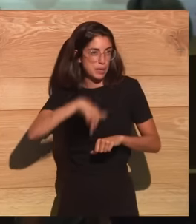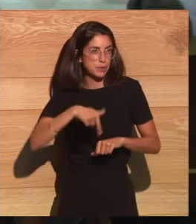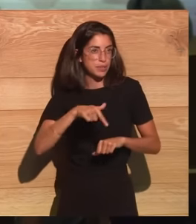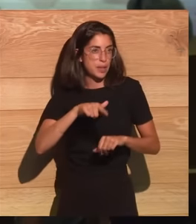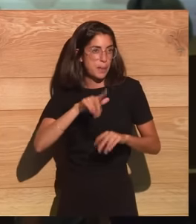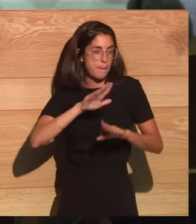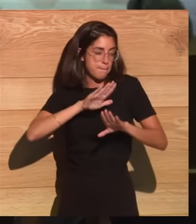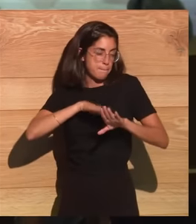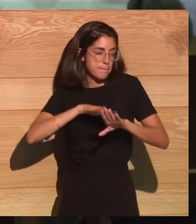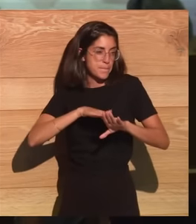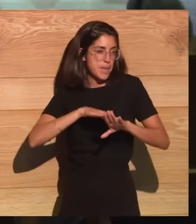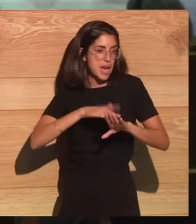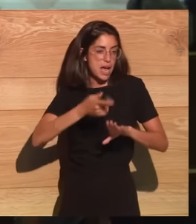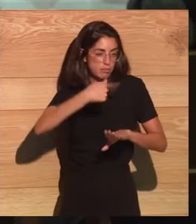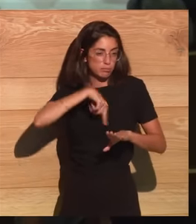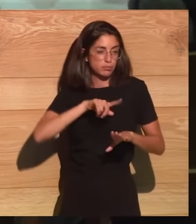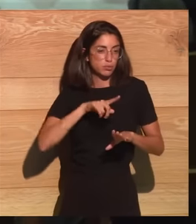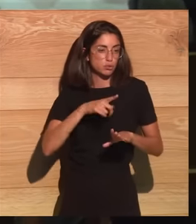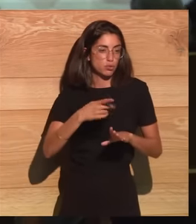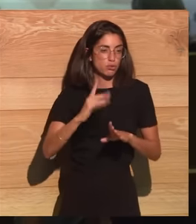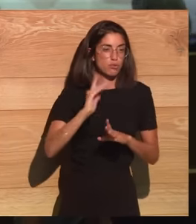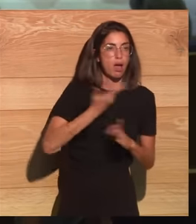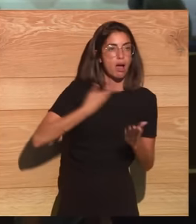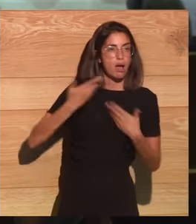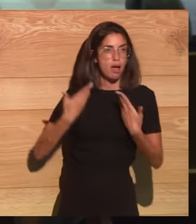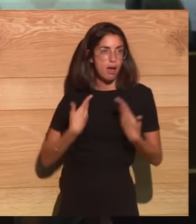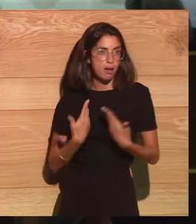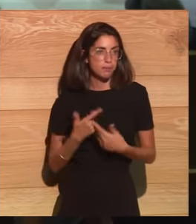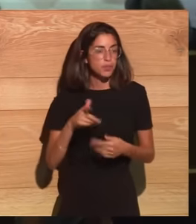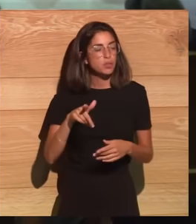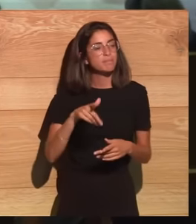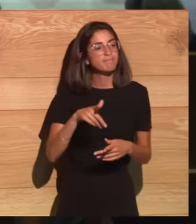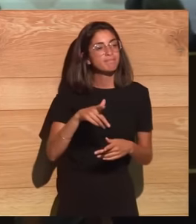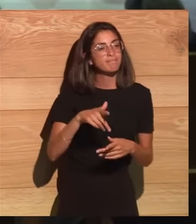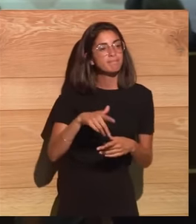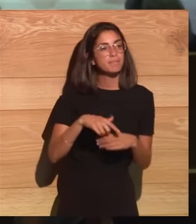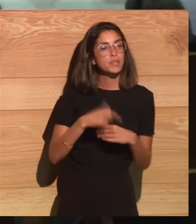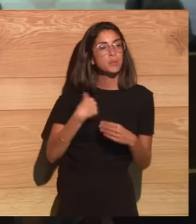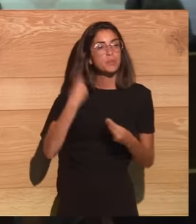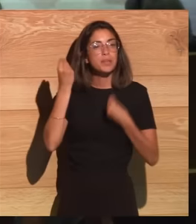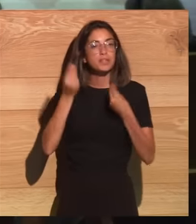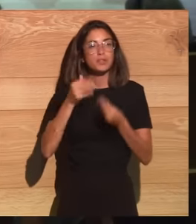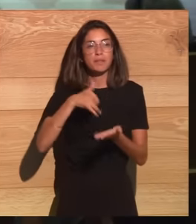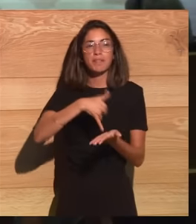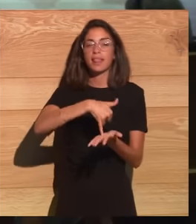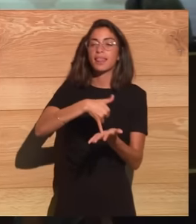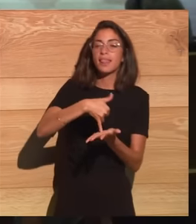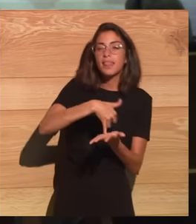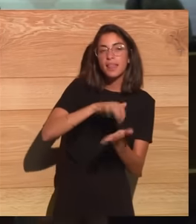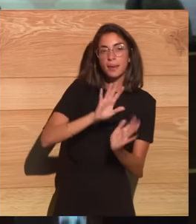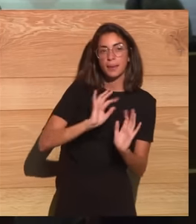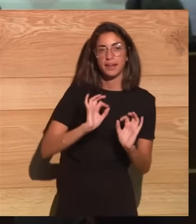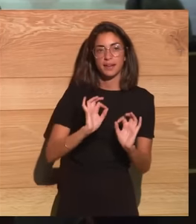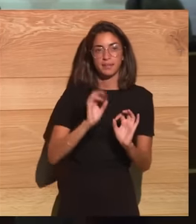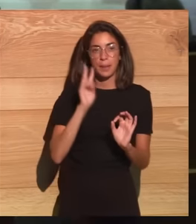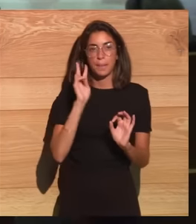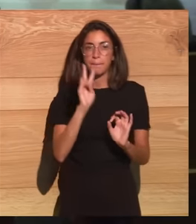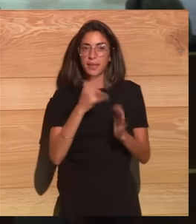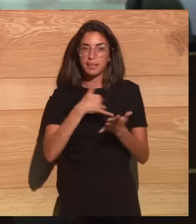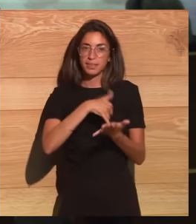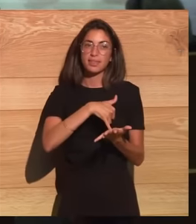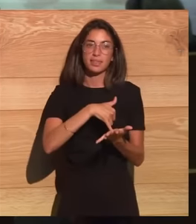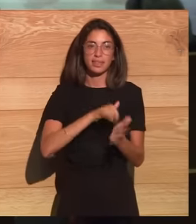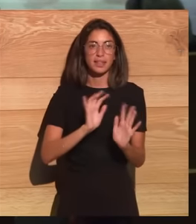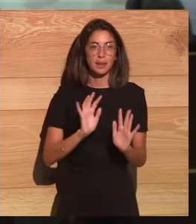vi desagradable, Arturo, yo no te vi desagradable. Te vi... ¿Imbécil? Te vi vulnerable. Uf, mucho. Hoy, mucho, vulnerable, mucho, sí, mucho. Le vi